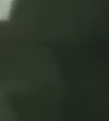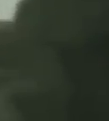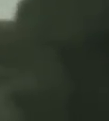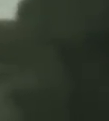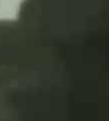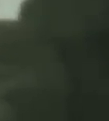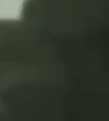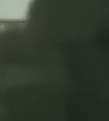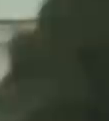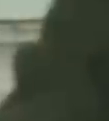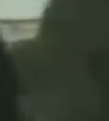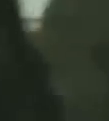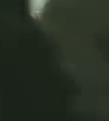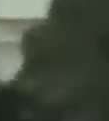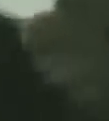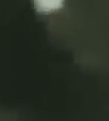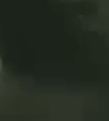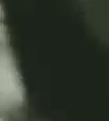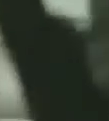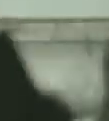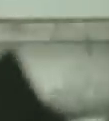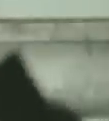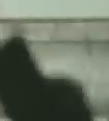vengo por usted. Promesa.